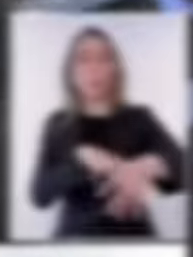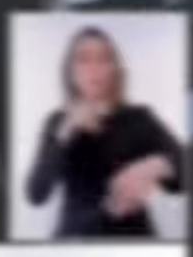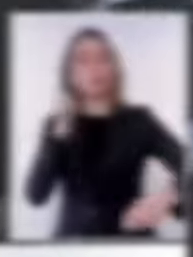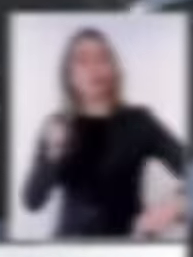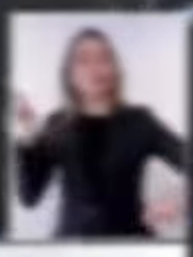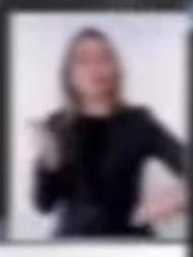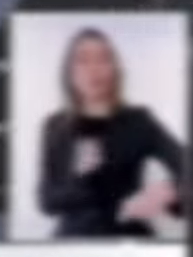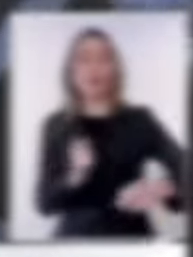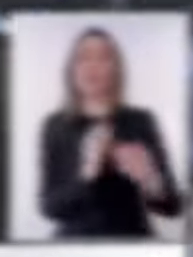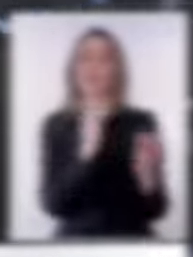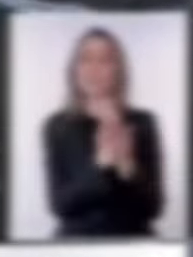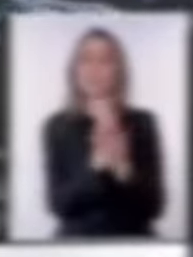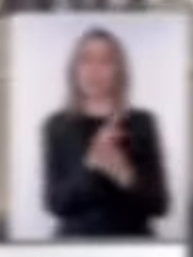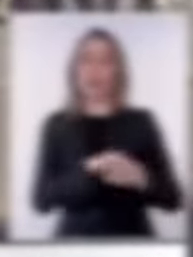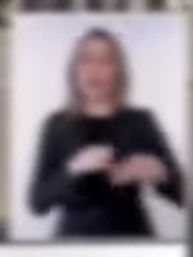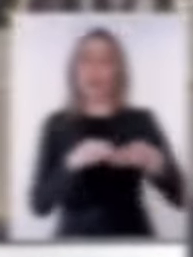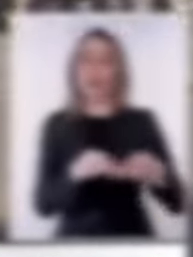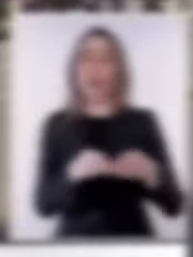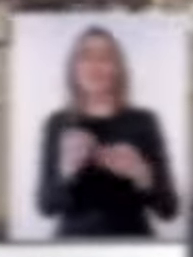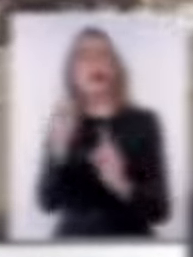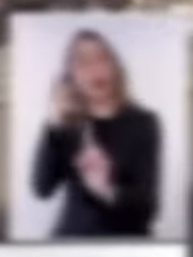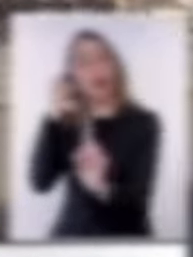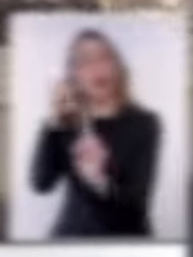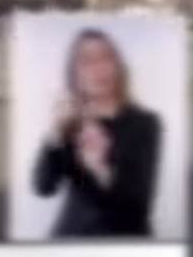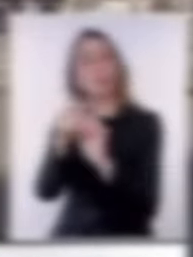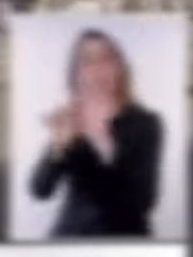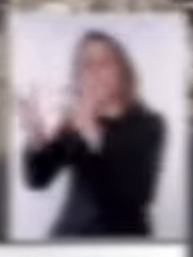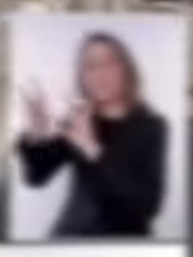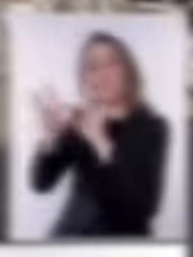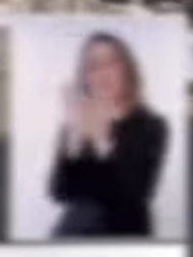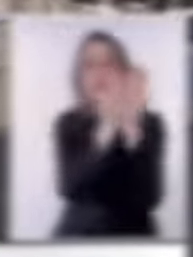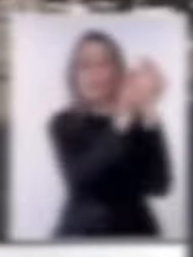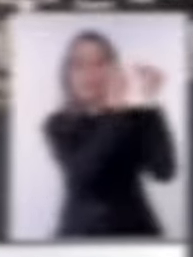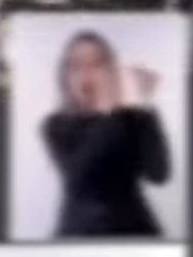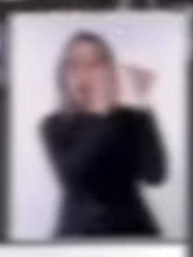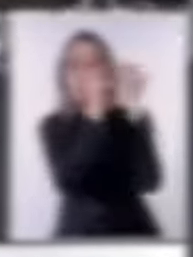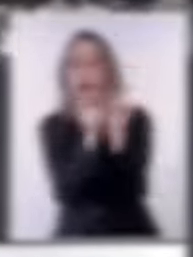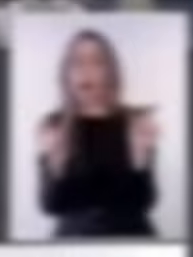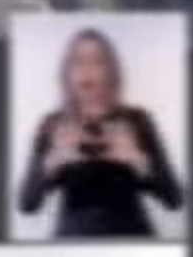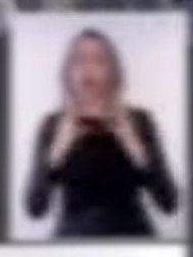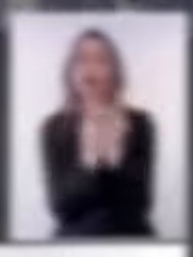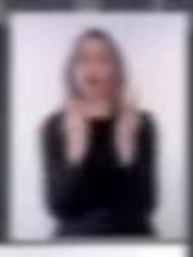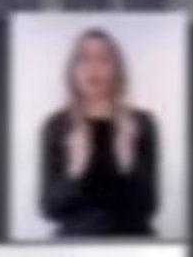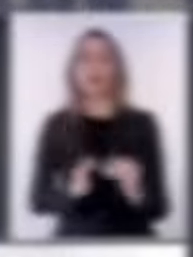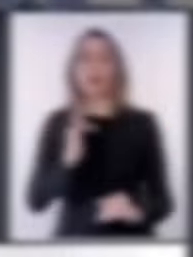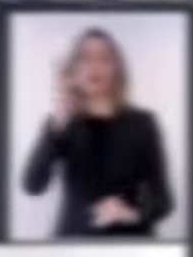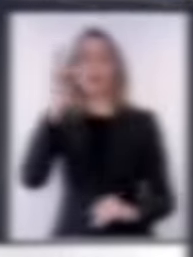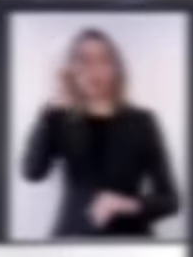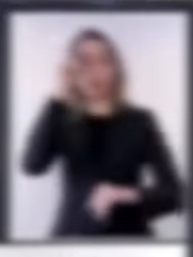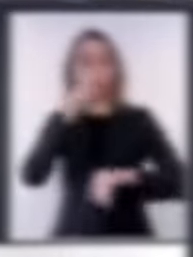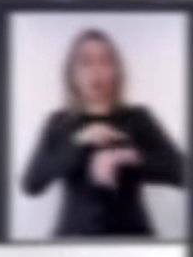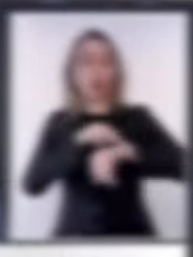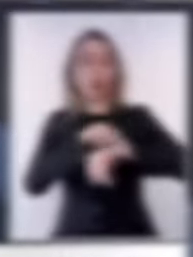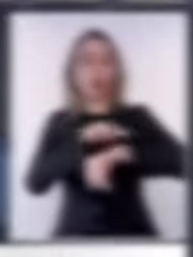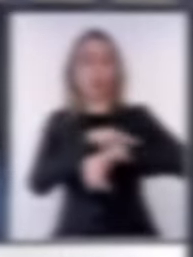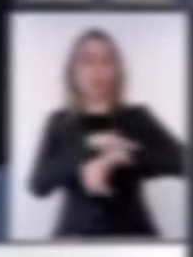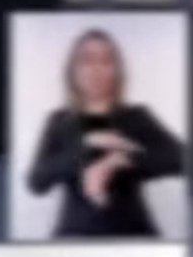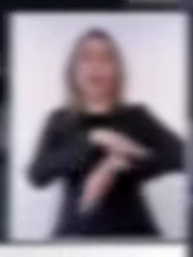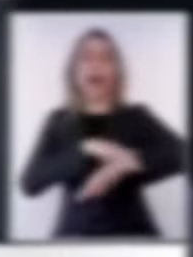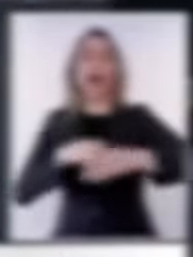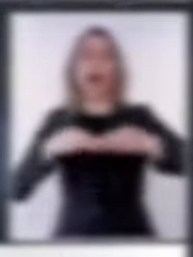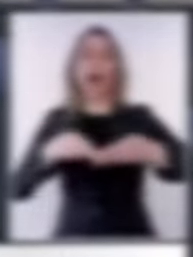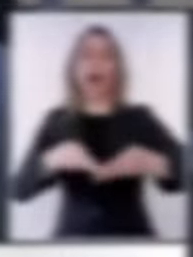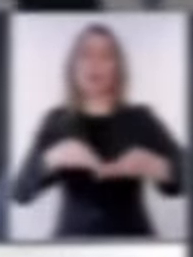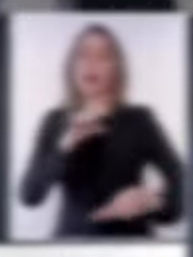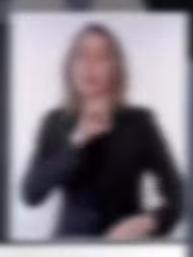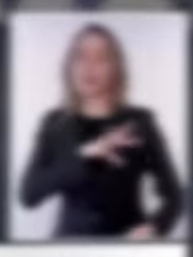Bueno, debe ser la Carabinero. Seleccionar y formar integralmente a los futuros oficiales de la Armada de